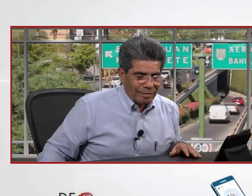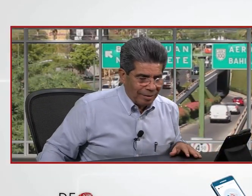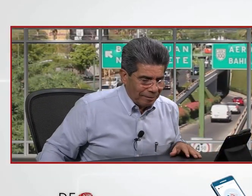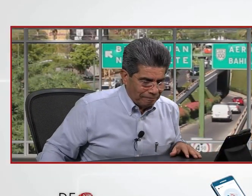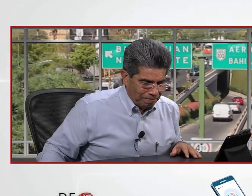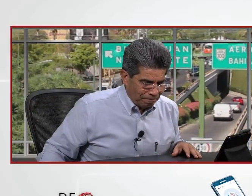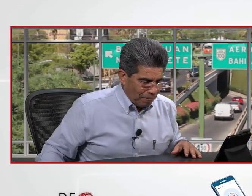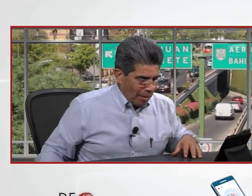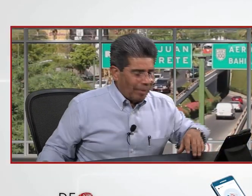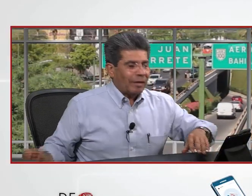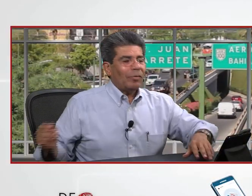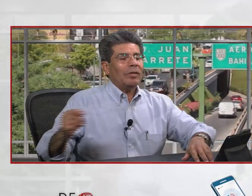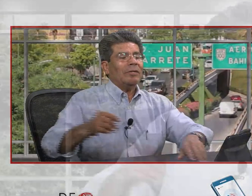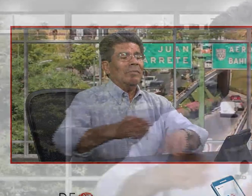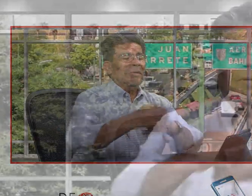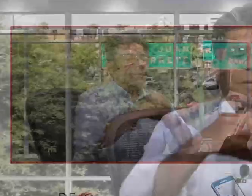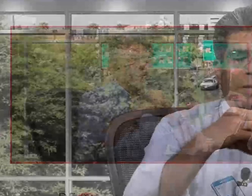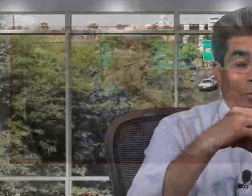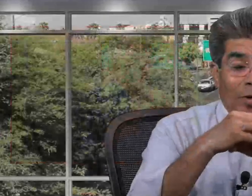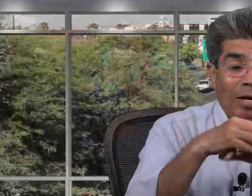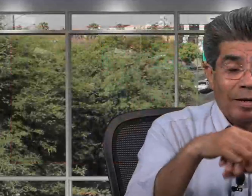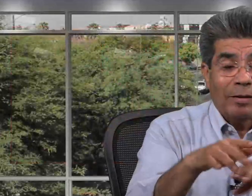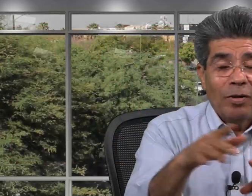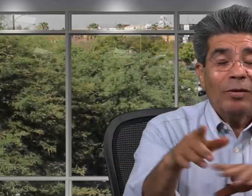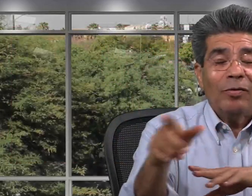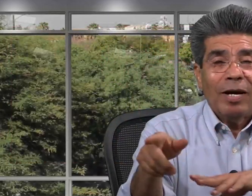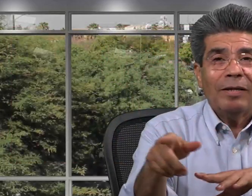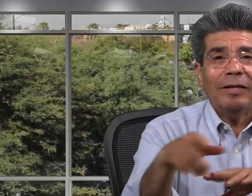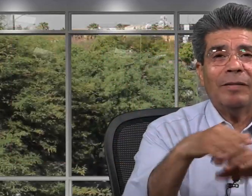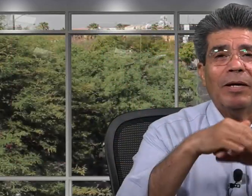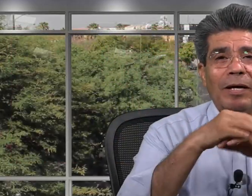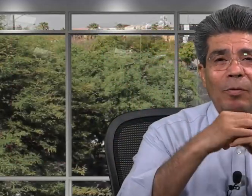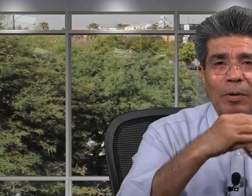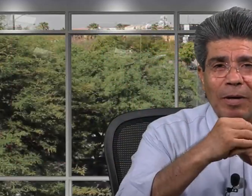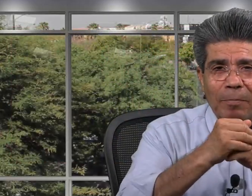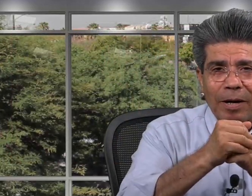Gutiérrez, director editorial del semanario Primera Plana.